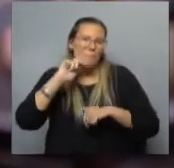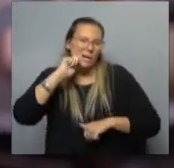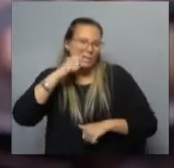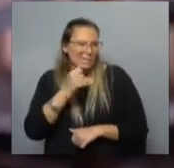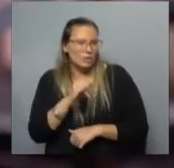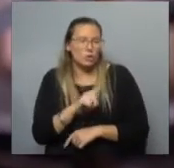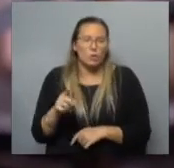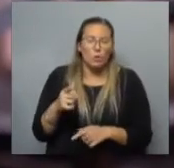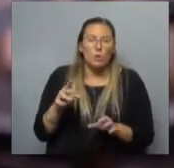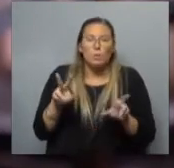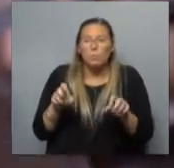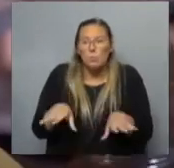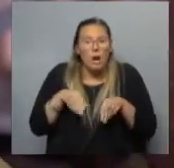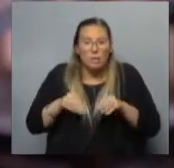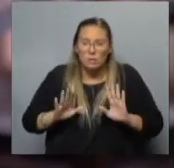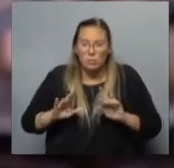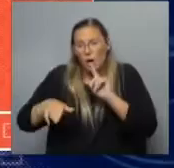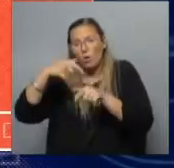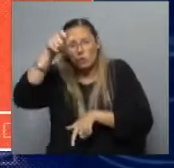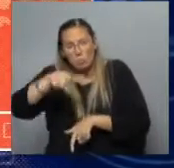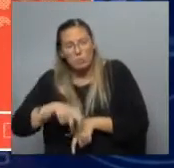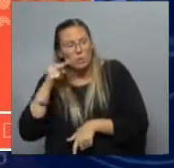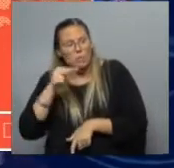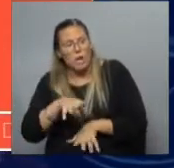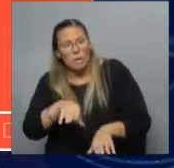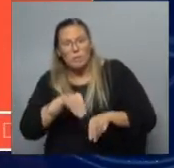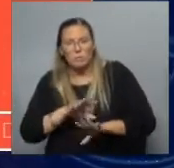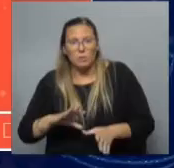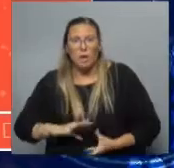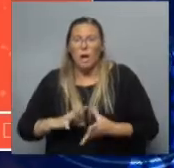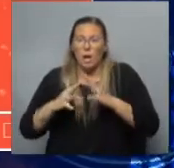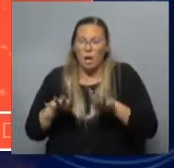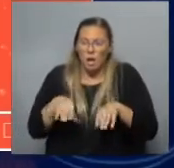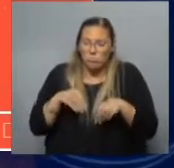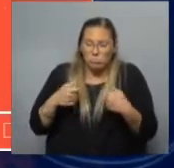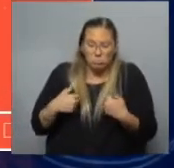lindo o no. Es un tema de aceptación del otro. Y es eso, o sea, adoptar lo que